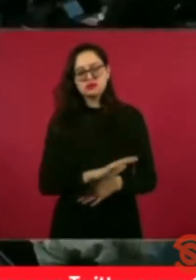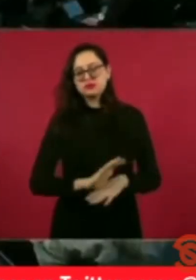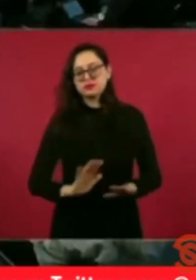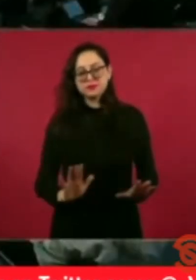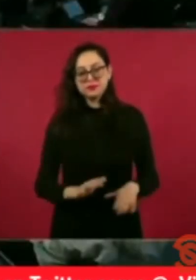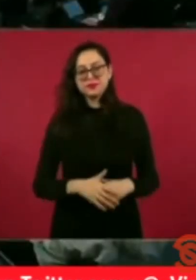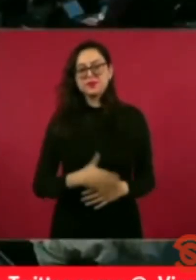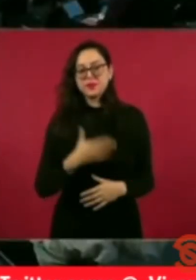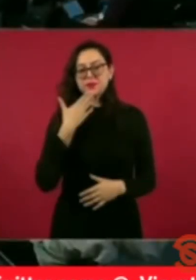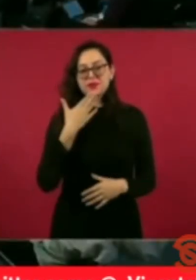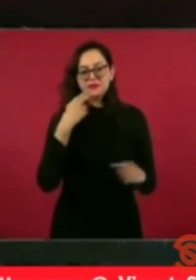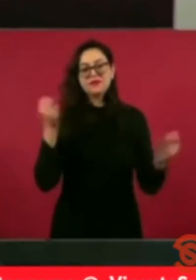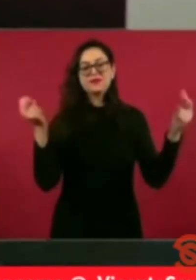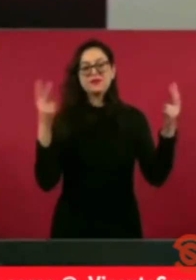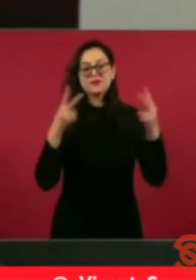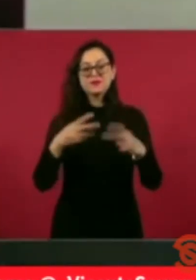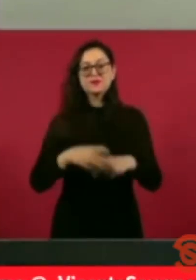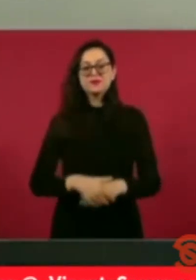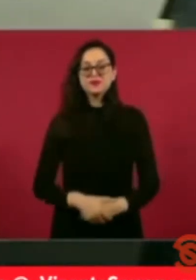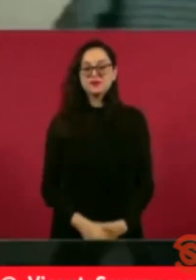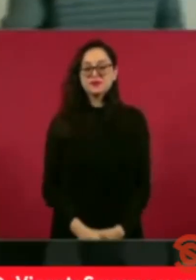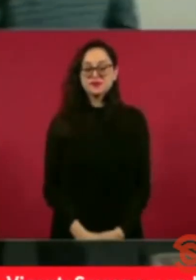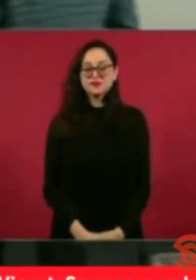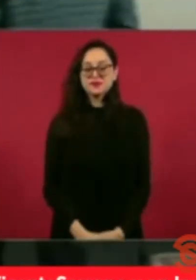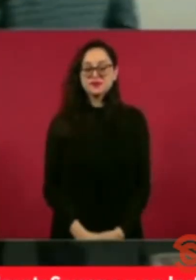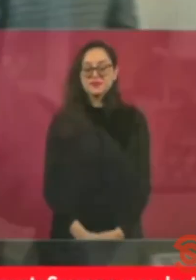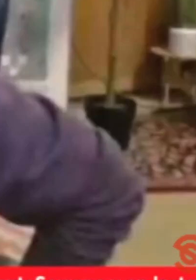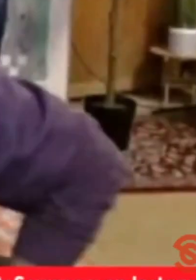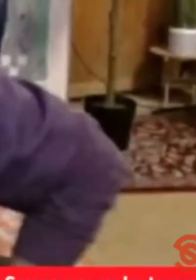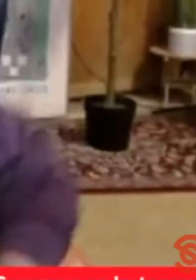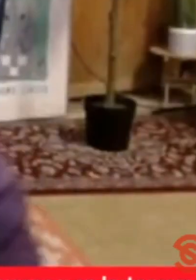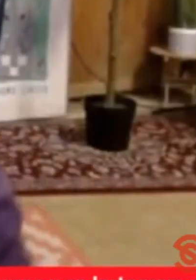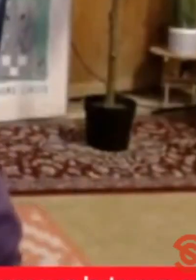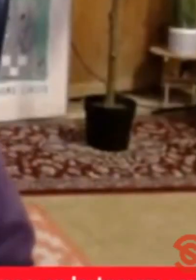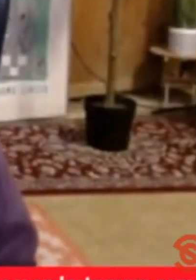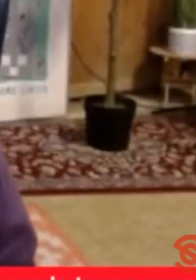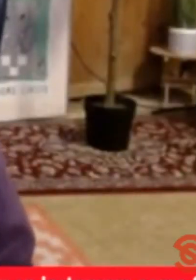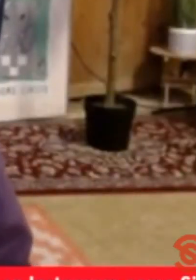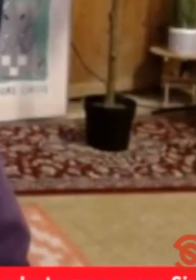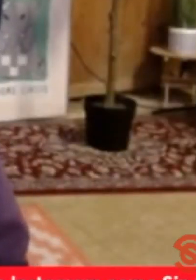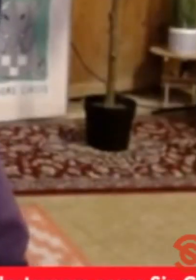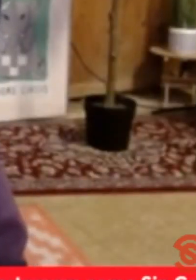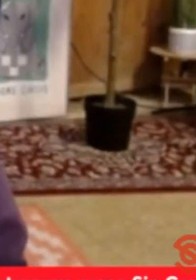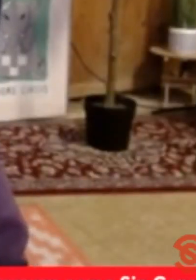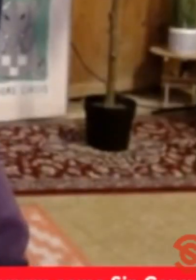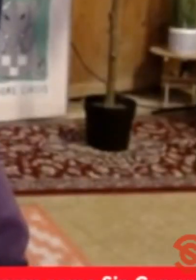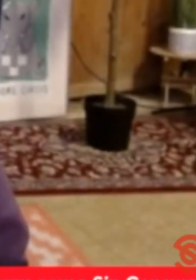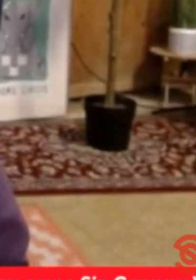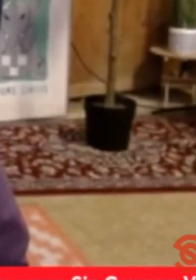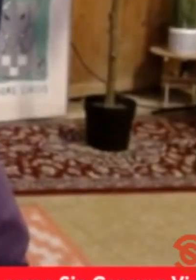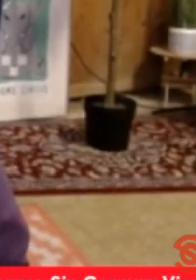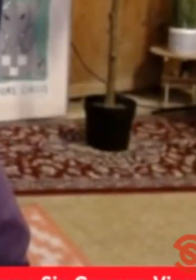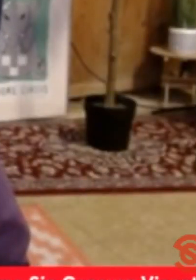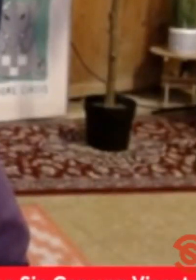Muy bien, nos vemos. Mire, antes de cualquier cosa, también le quiero comentar que hace un ratitito el presidente López